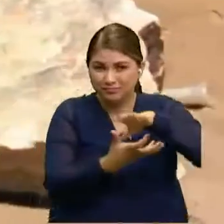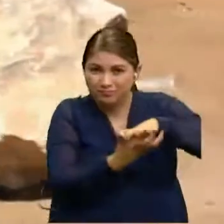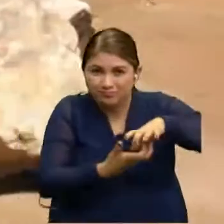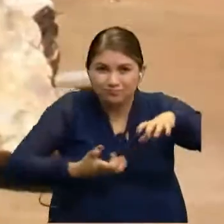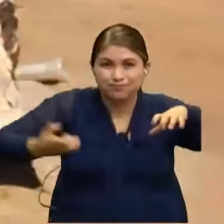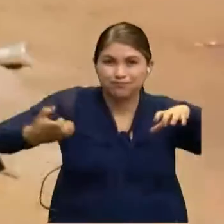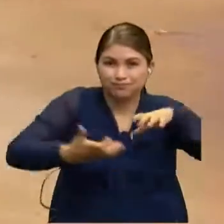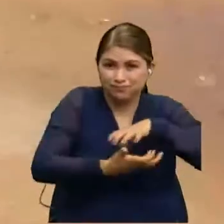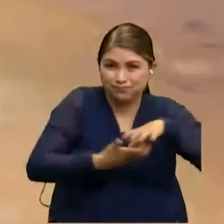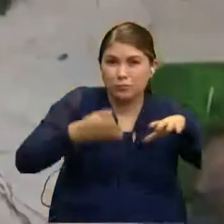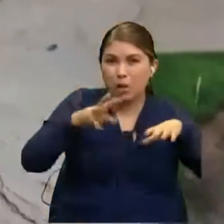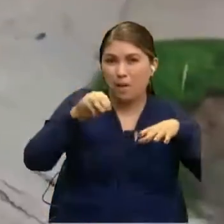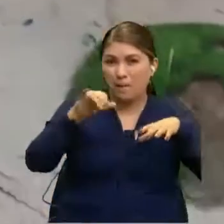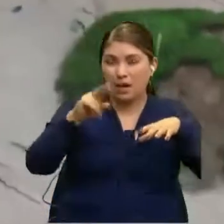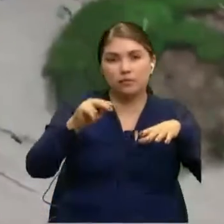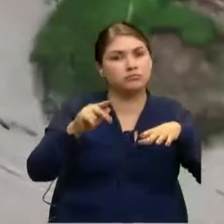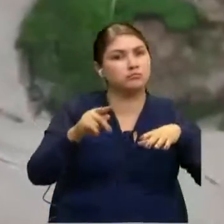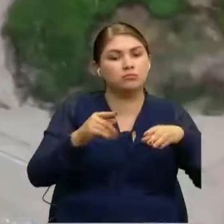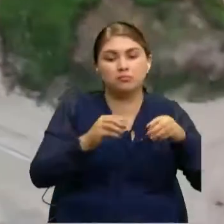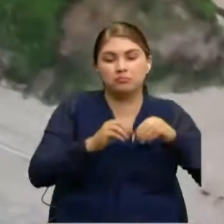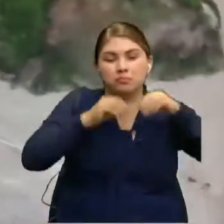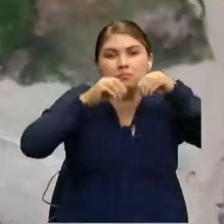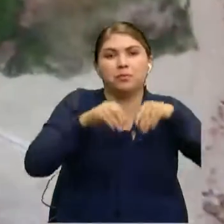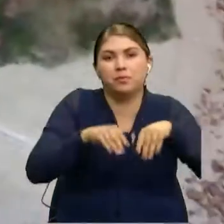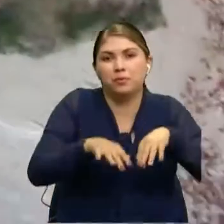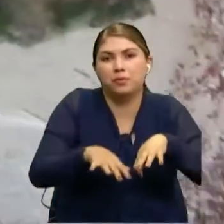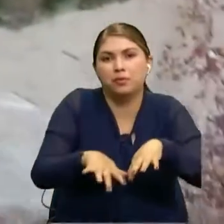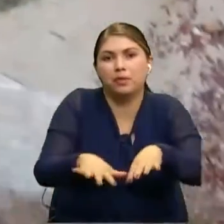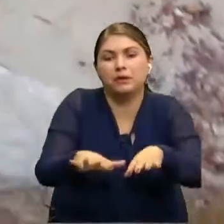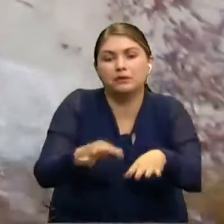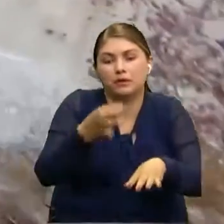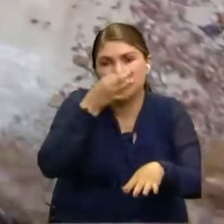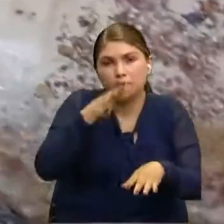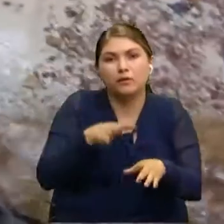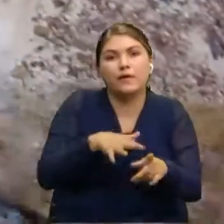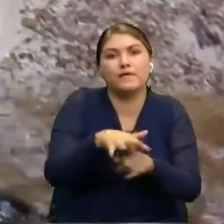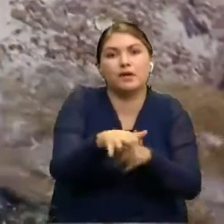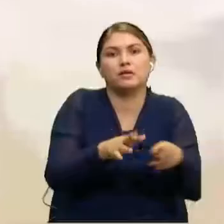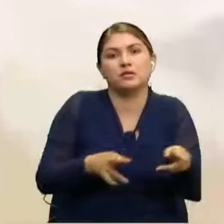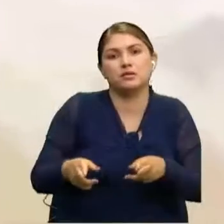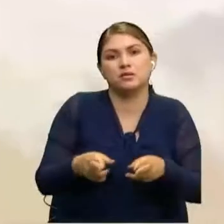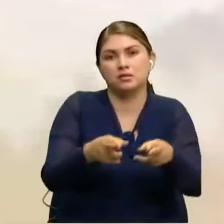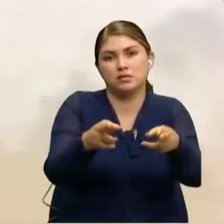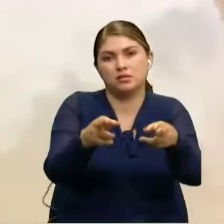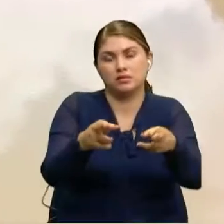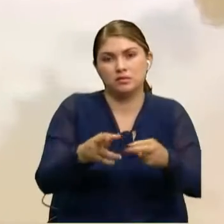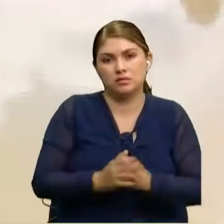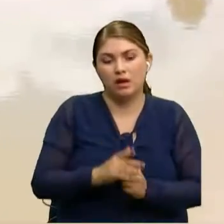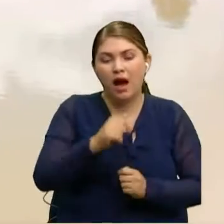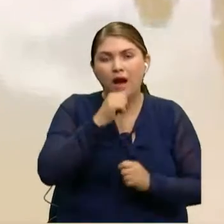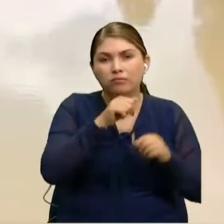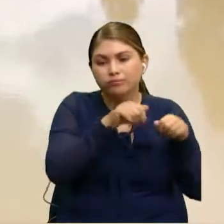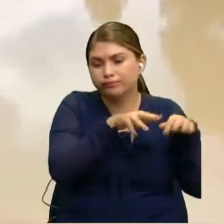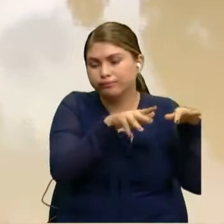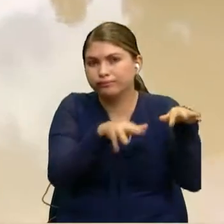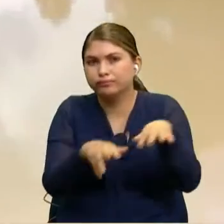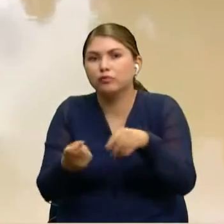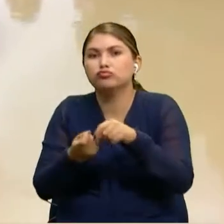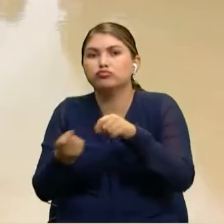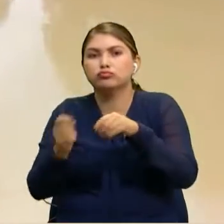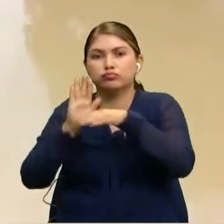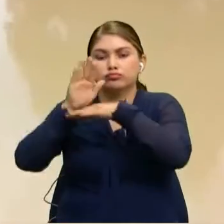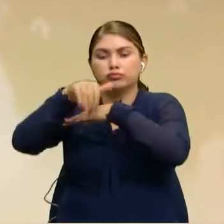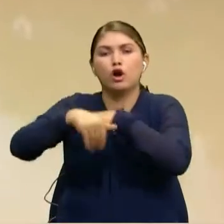de explotación en este lugar están vertiendo residuos contaminantes a dos afluentes hídricos cuyas aguas llegan a la